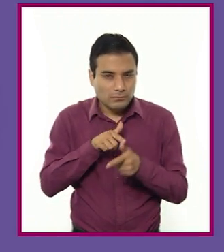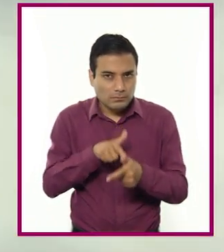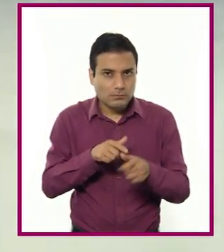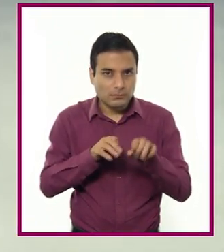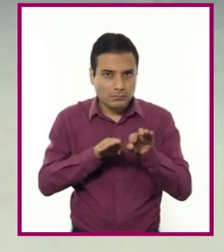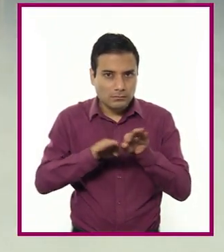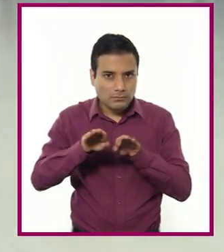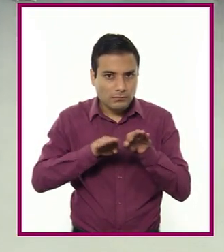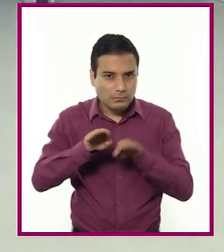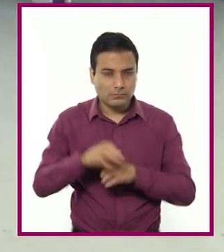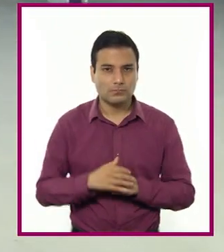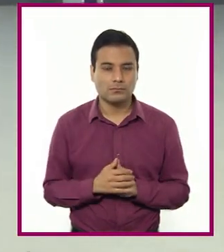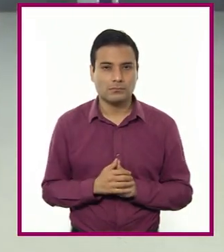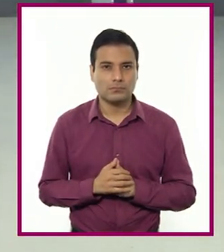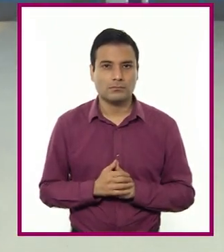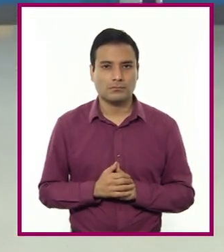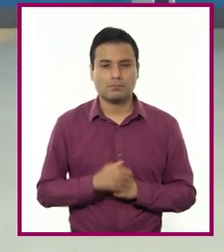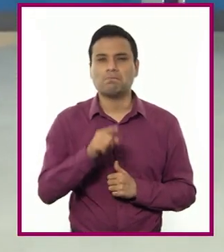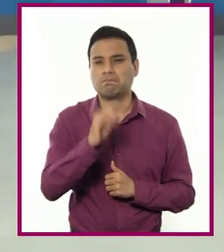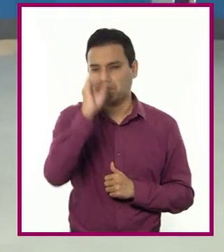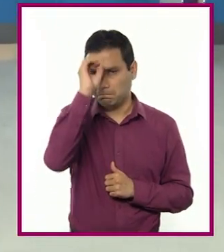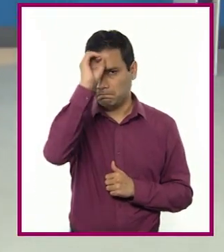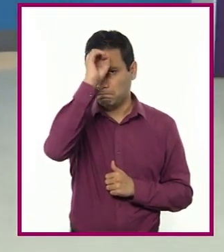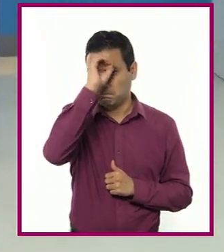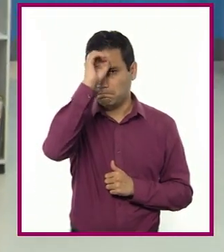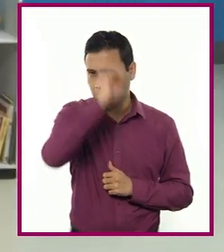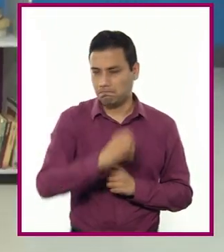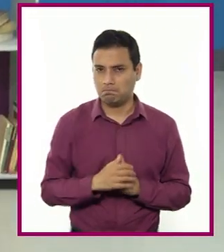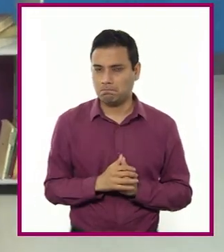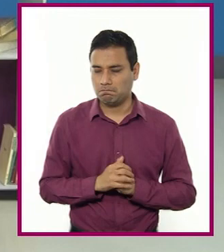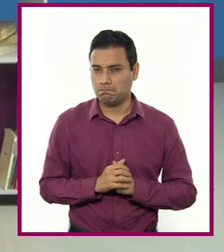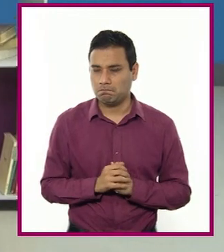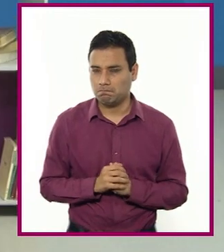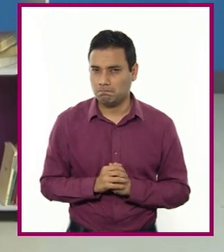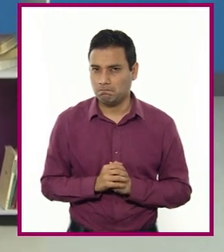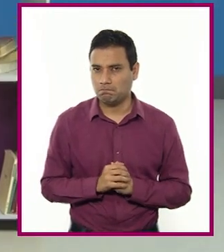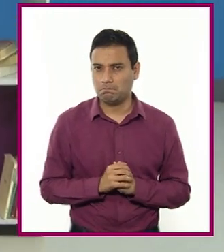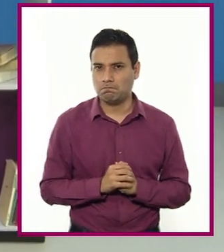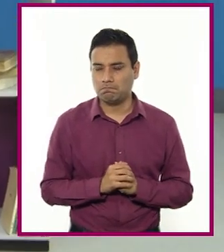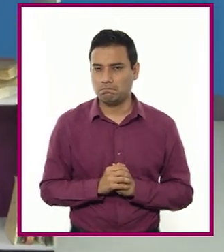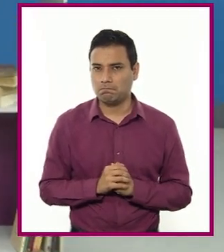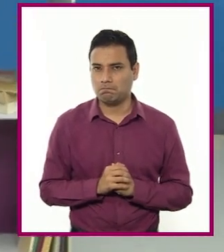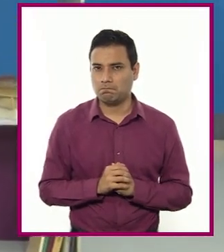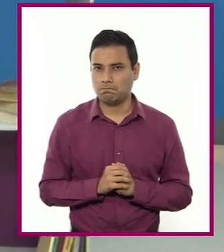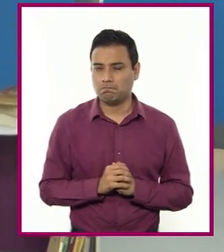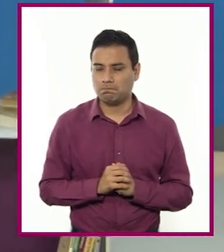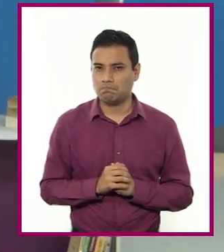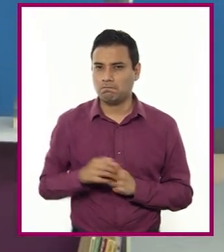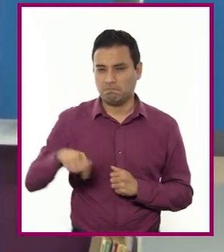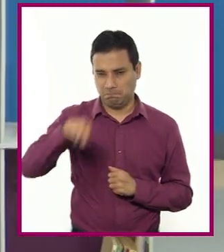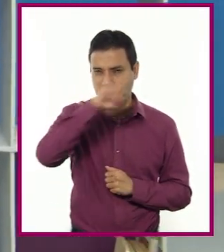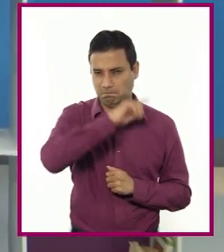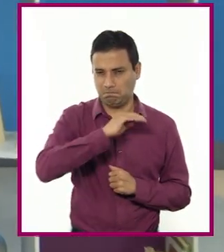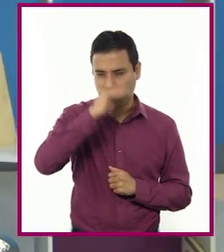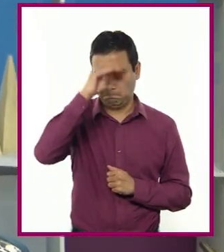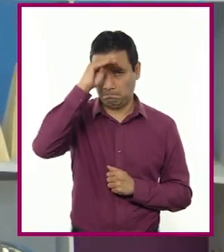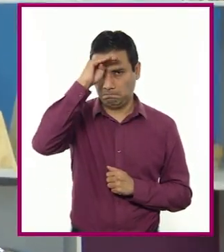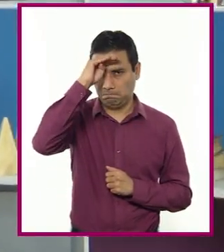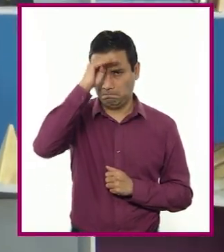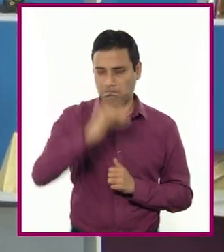¿Qué opinan de la situación que acabamos de comentar? para reflexionar sobre la